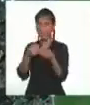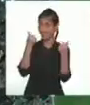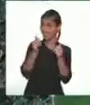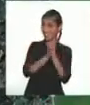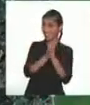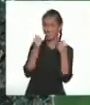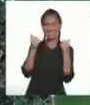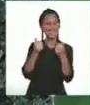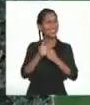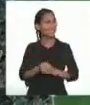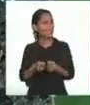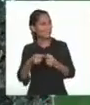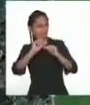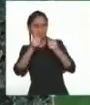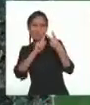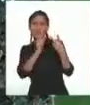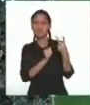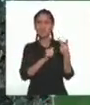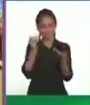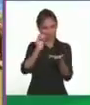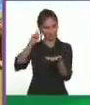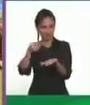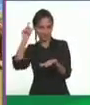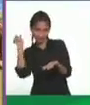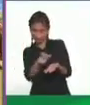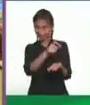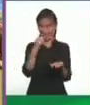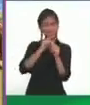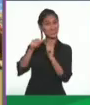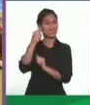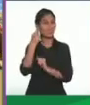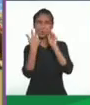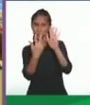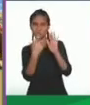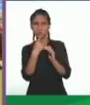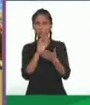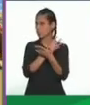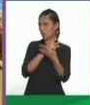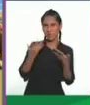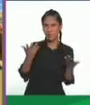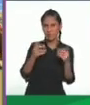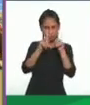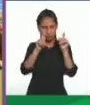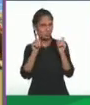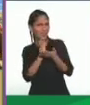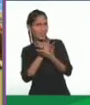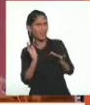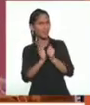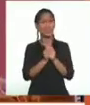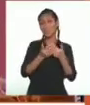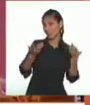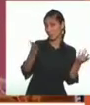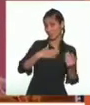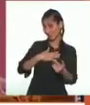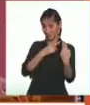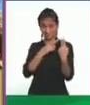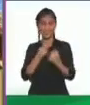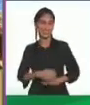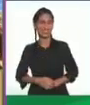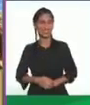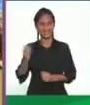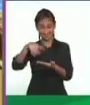Eso es, muy bien, María. Tienes otro turno para lanzar el dado. En el casillero 8 no hay ninguna pregunta. Entonces es mi